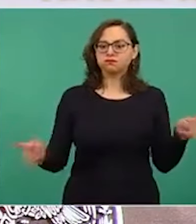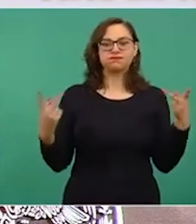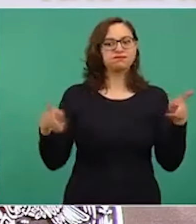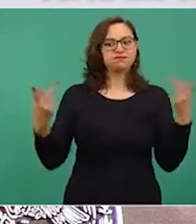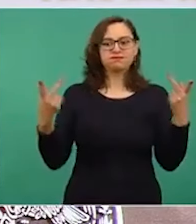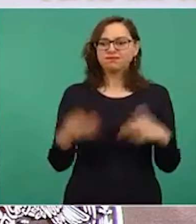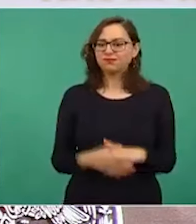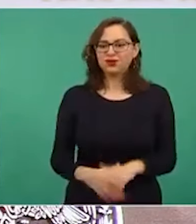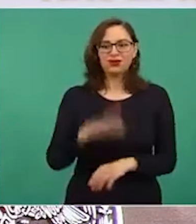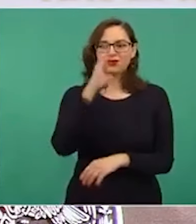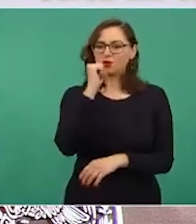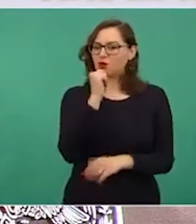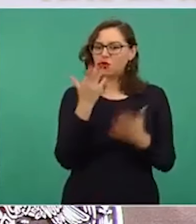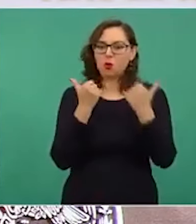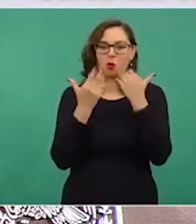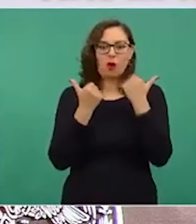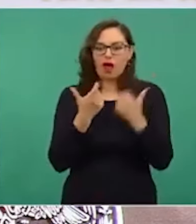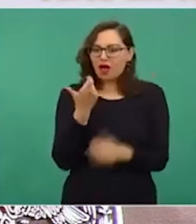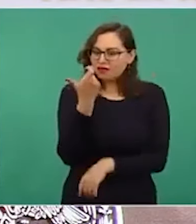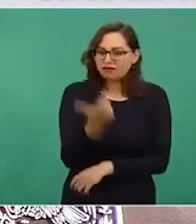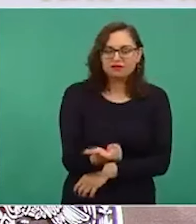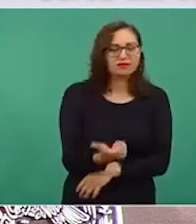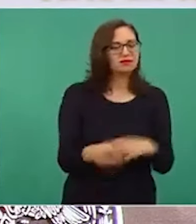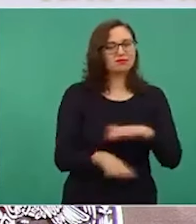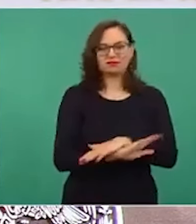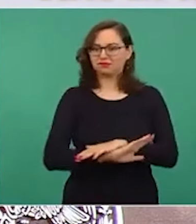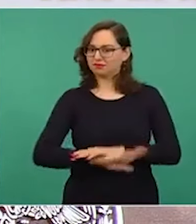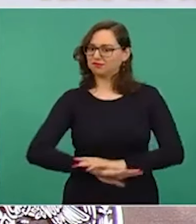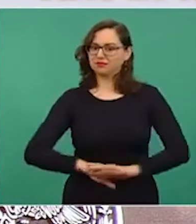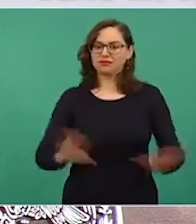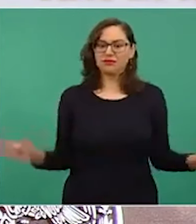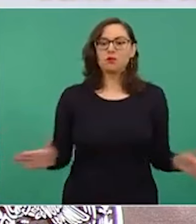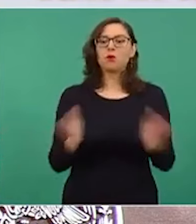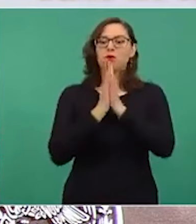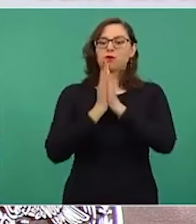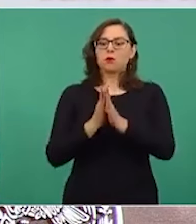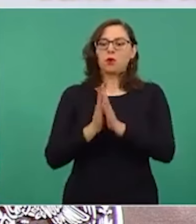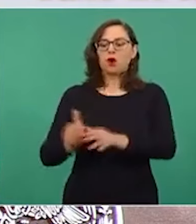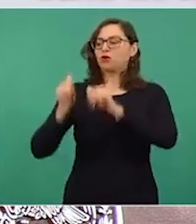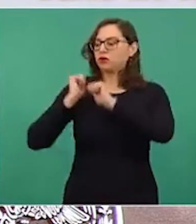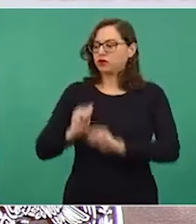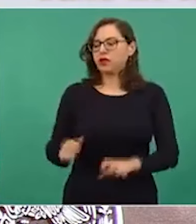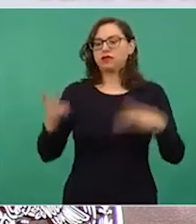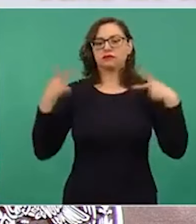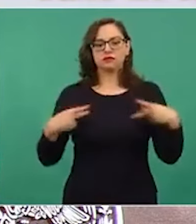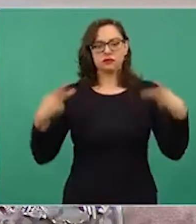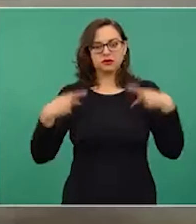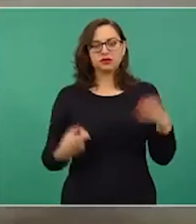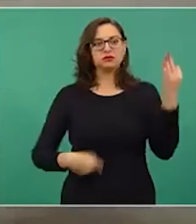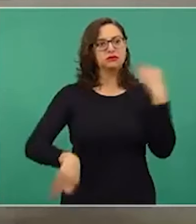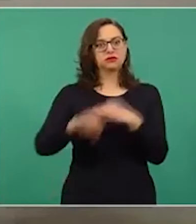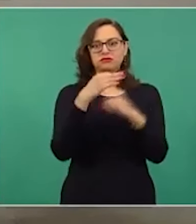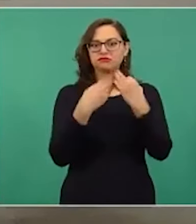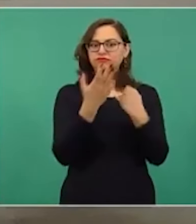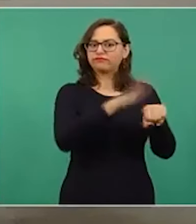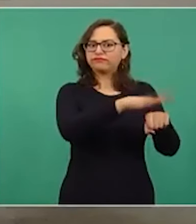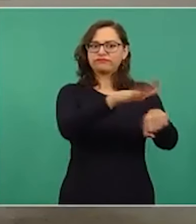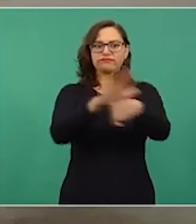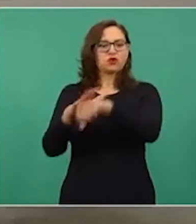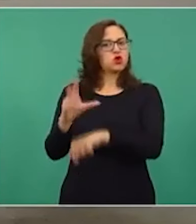tiene precio. Hacemos un llamado a autoridades y a coleccionistas para suspender estas acciones que no solo